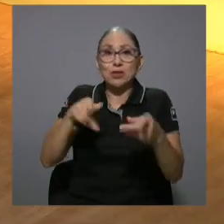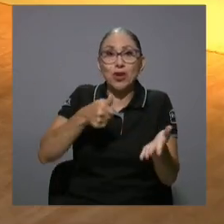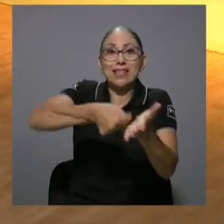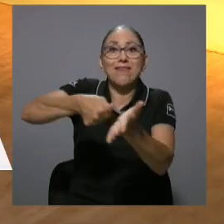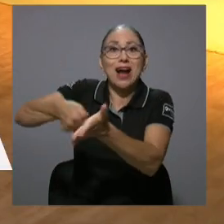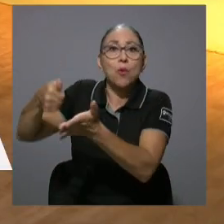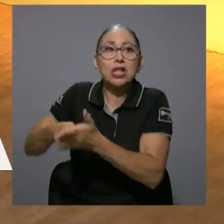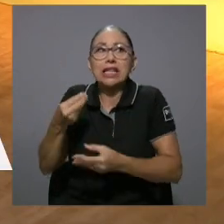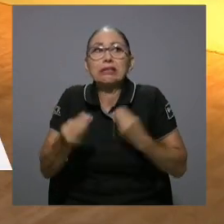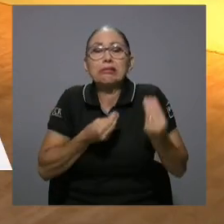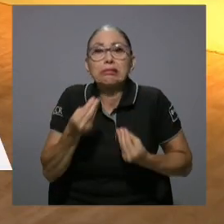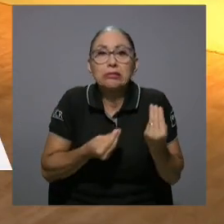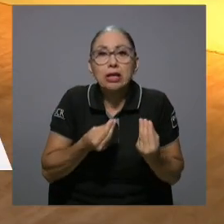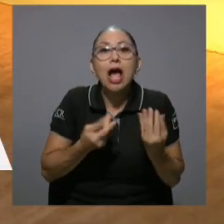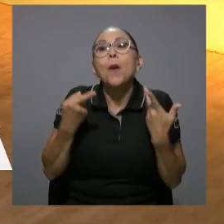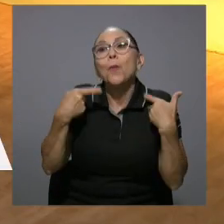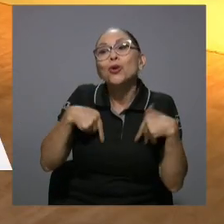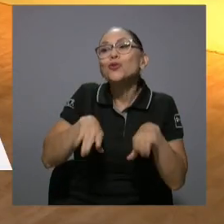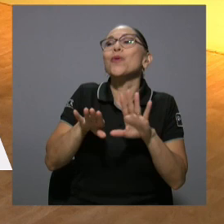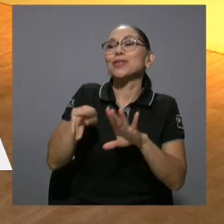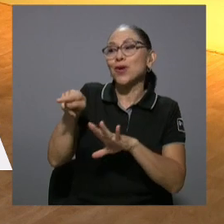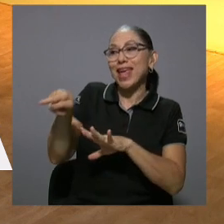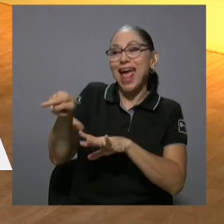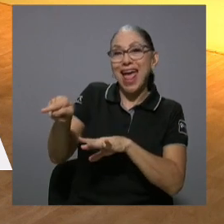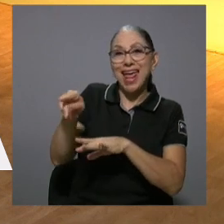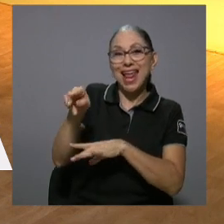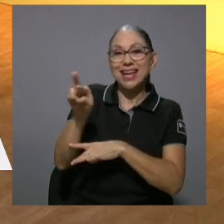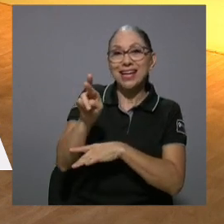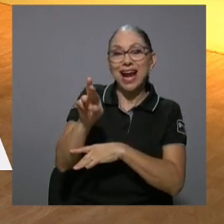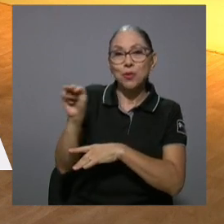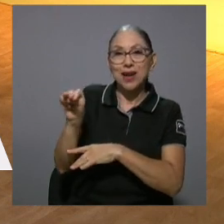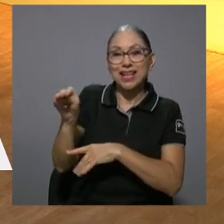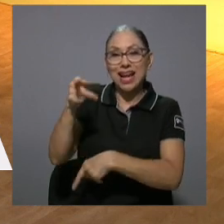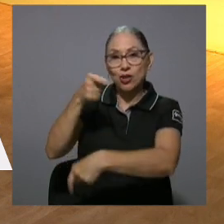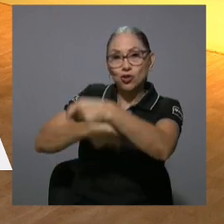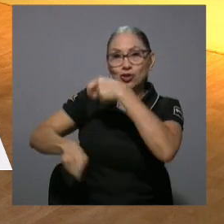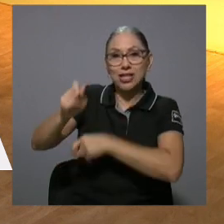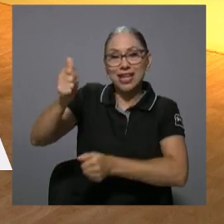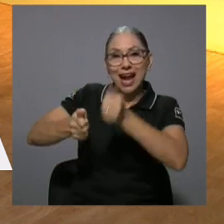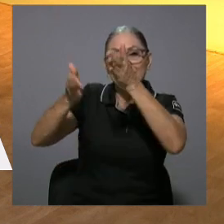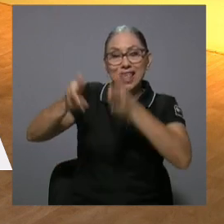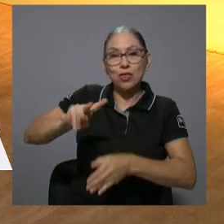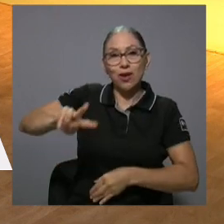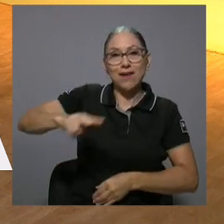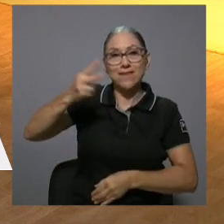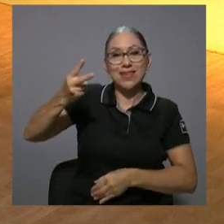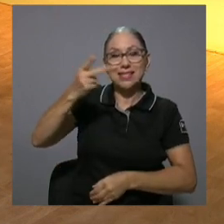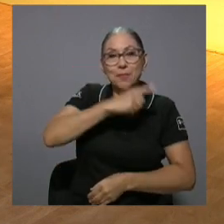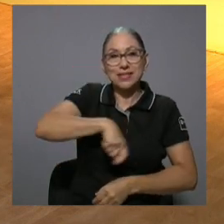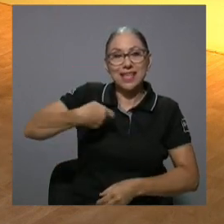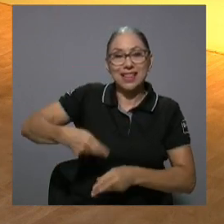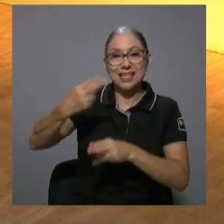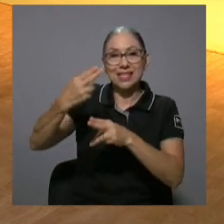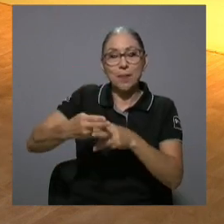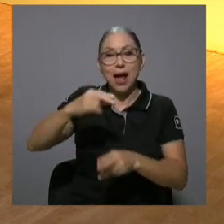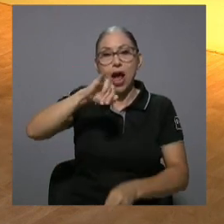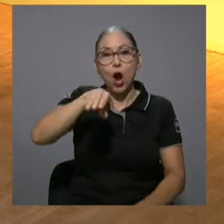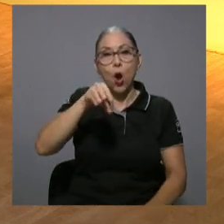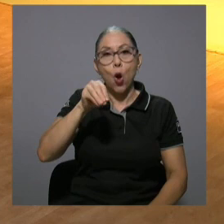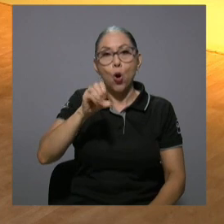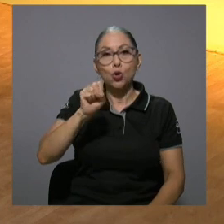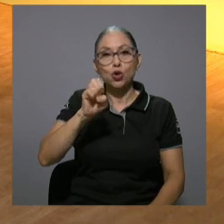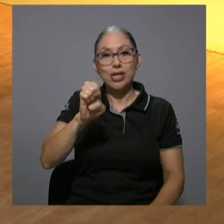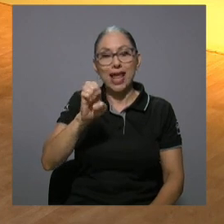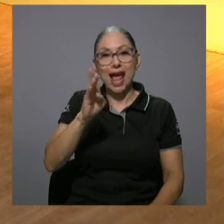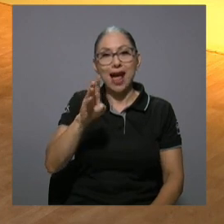él lo sustituye su candidato a la vicepresidencia, que se llama José Abel Martínez, pero es